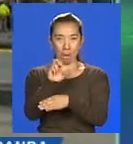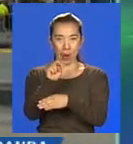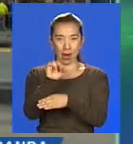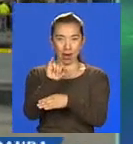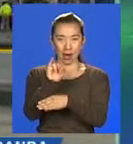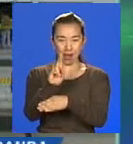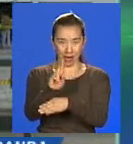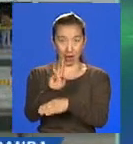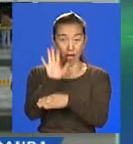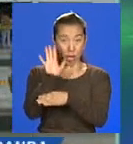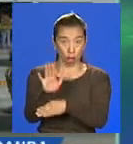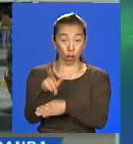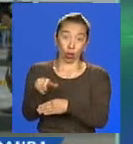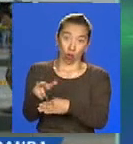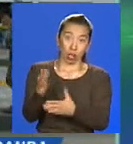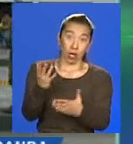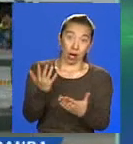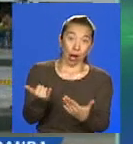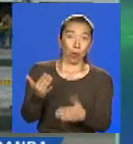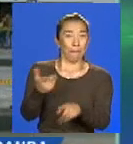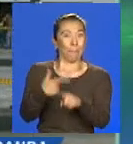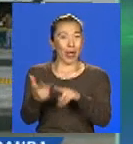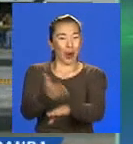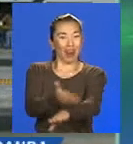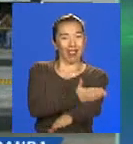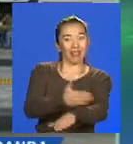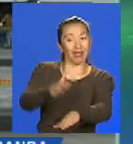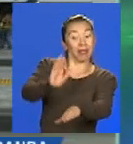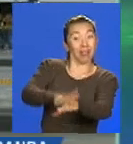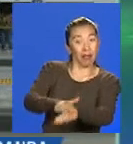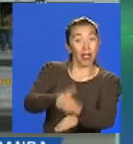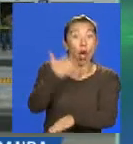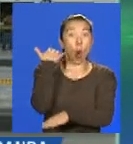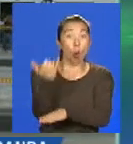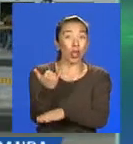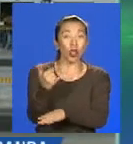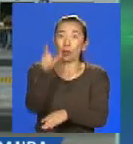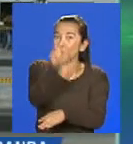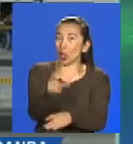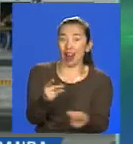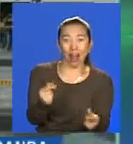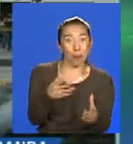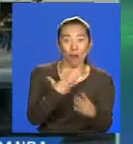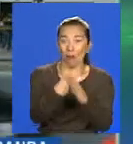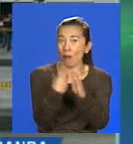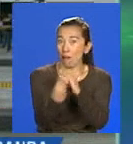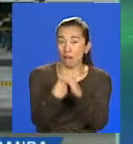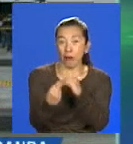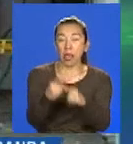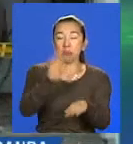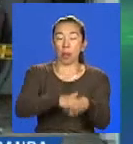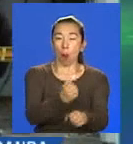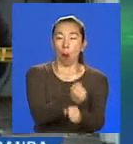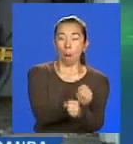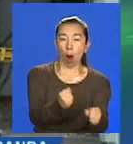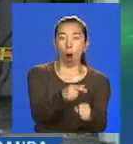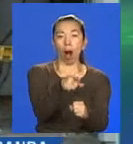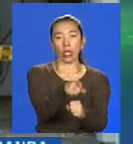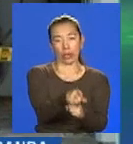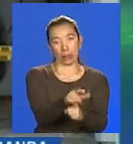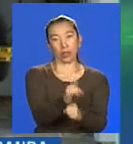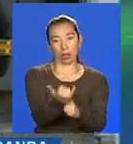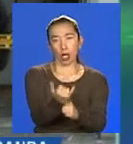la instalación, lo que permite pues la evacuación de las personas, de los funcionarios, etc. El petardo explota y tiene